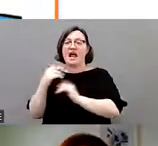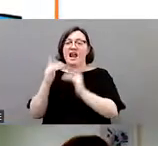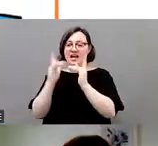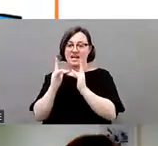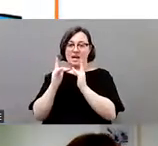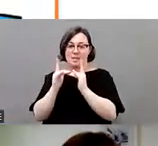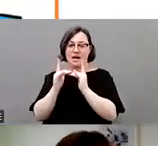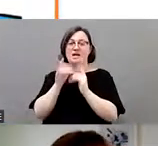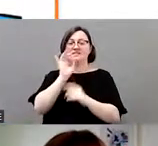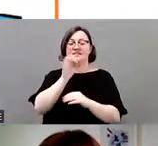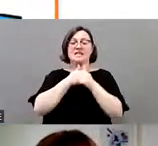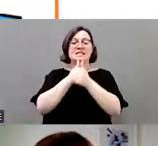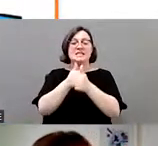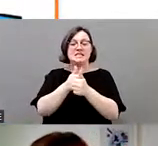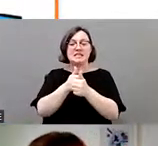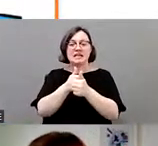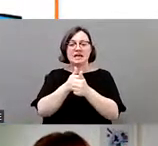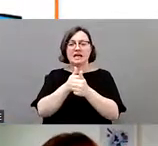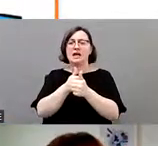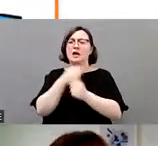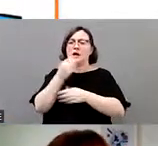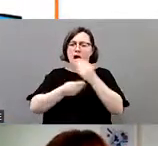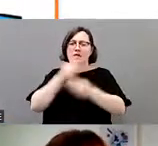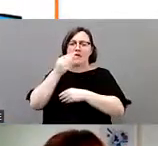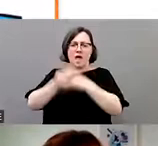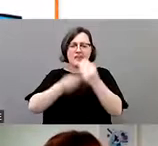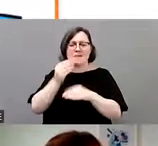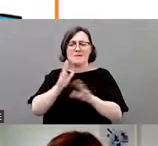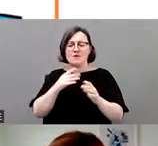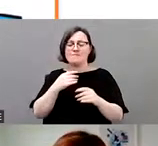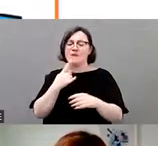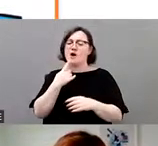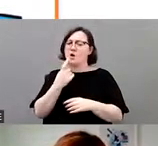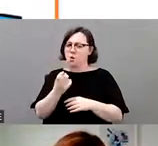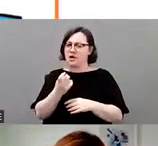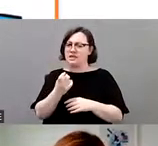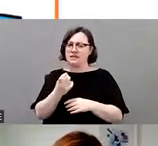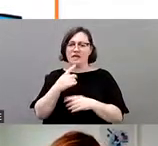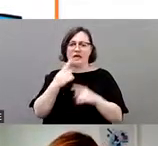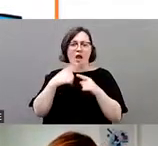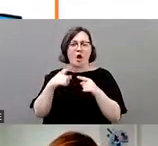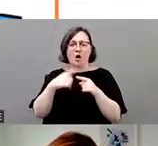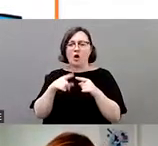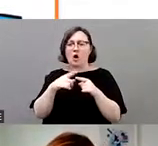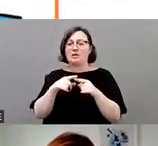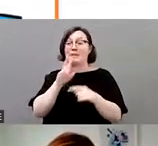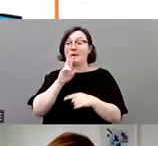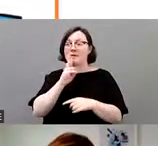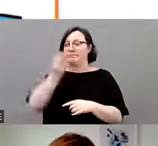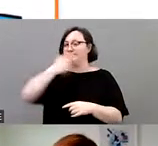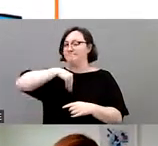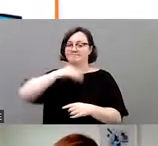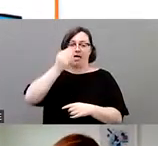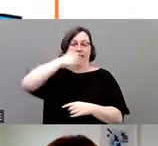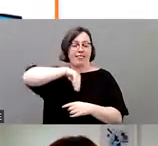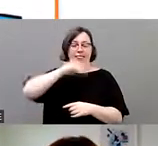que sigue, lo va haciendo más, pero le cuesta, ella sigue omitiendo muchas veces los verbos. Le